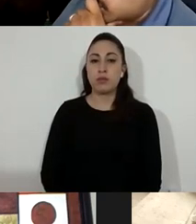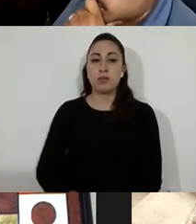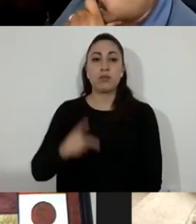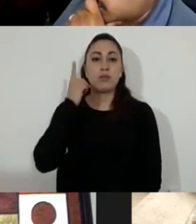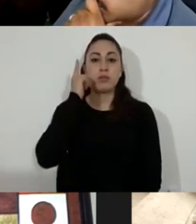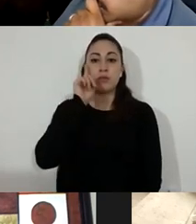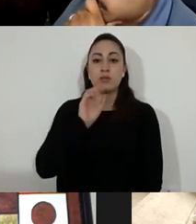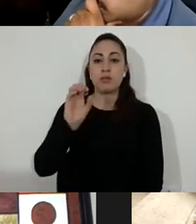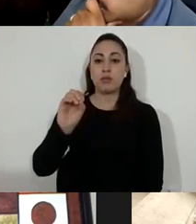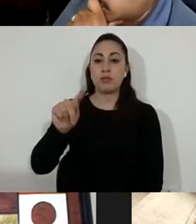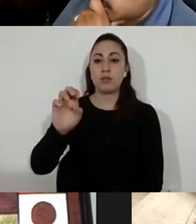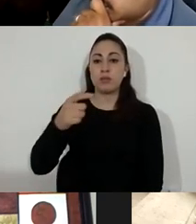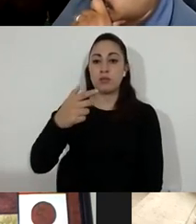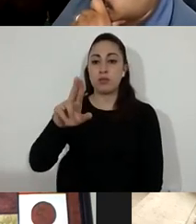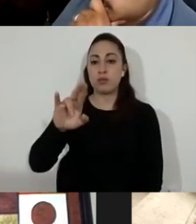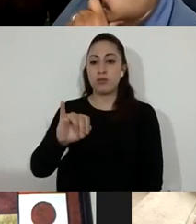Diputada Leonor Gómez Otegui.